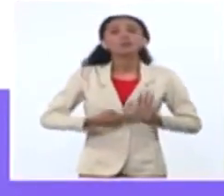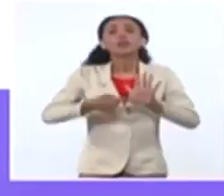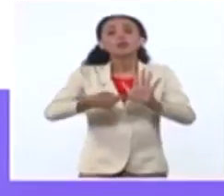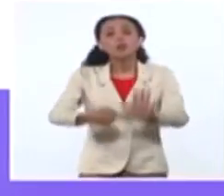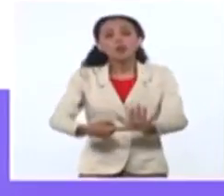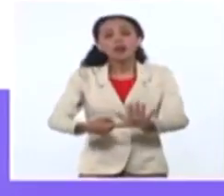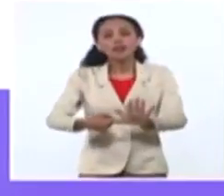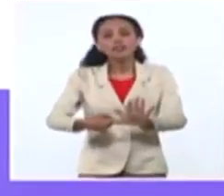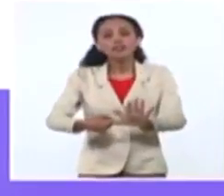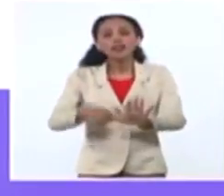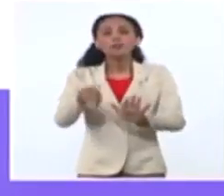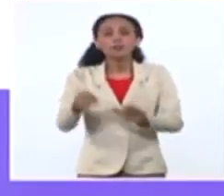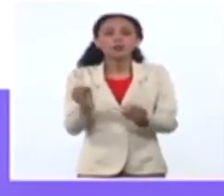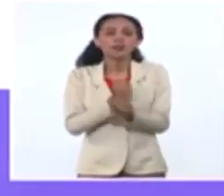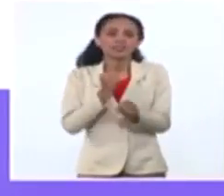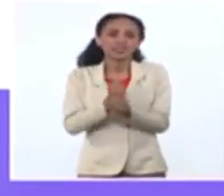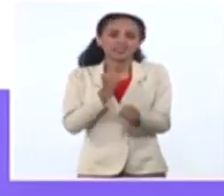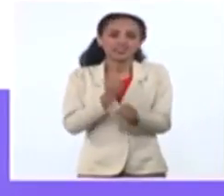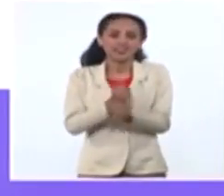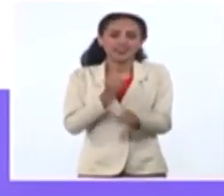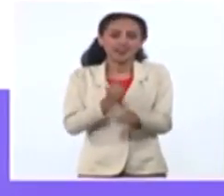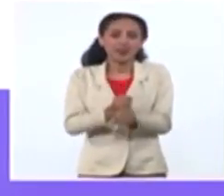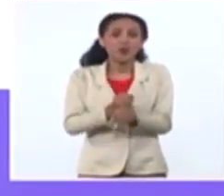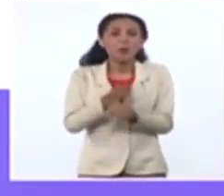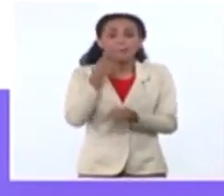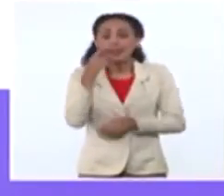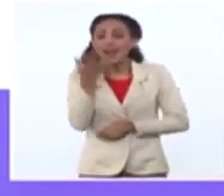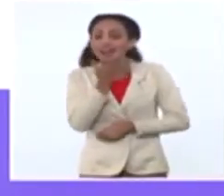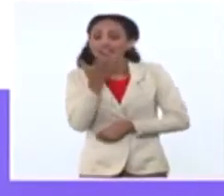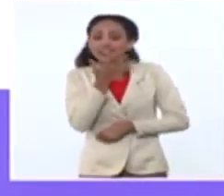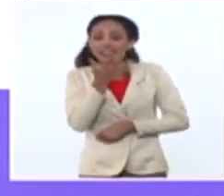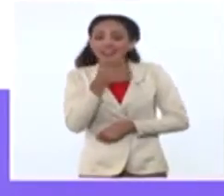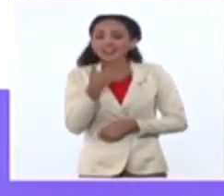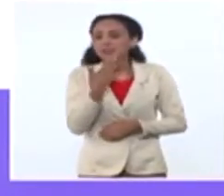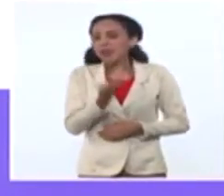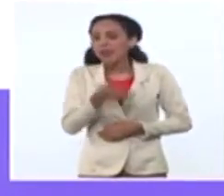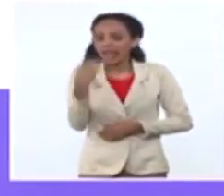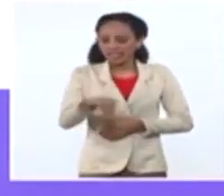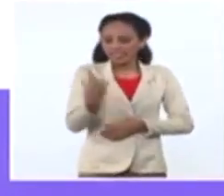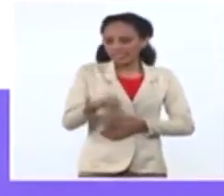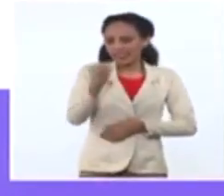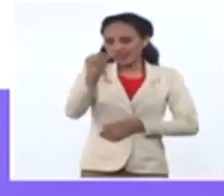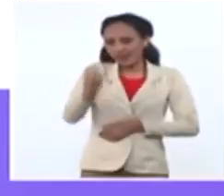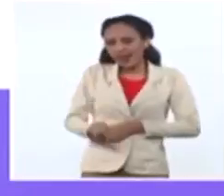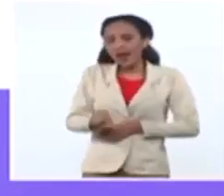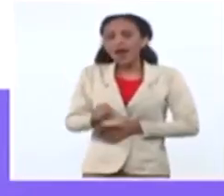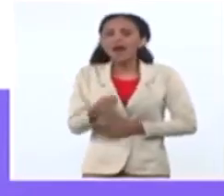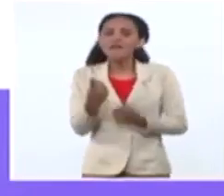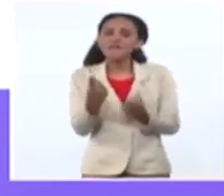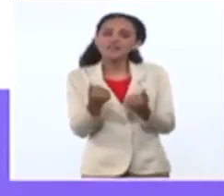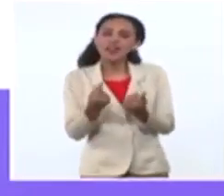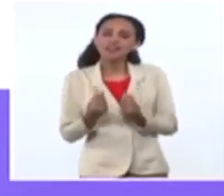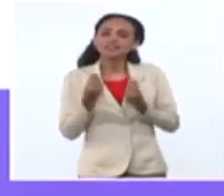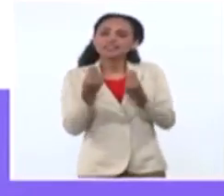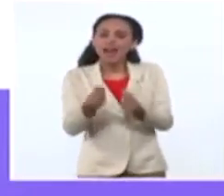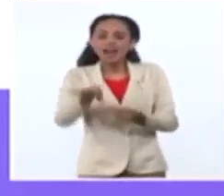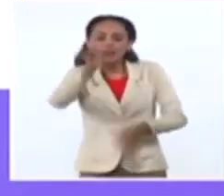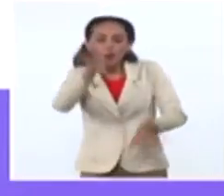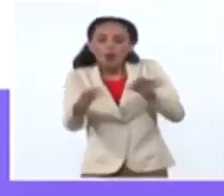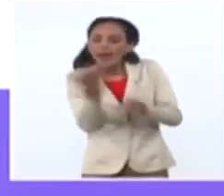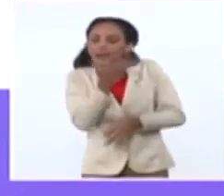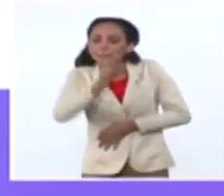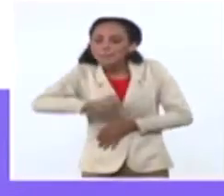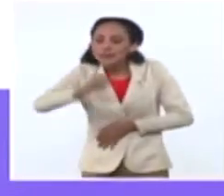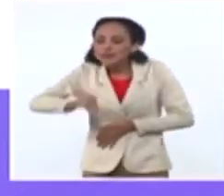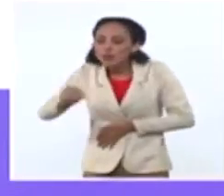las acciones de reclutamiento, entrenamiento, financiamiento,